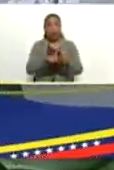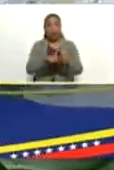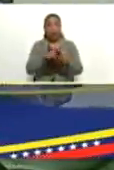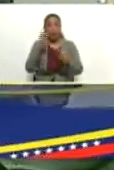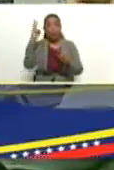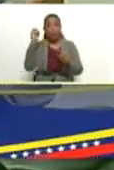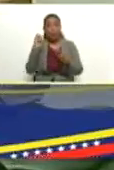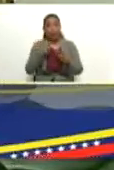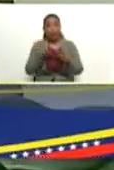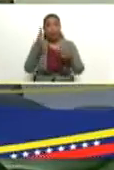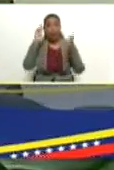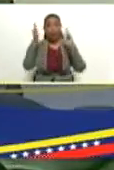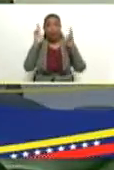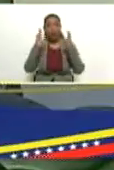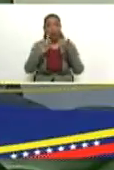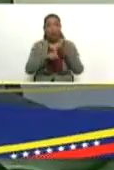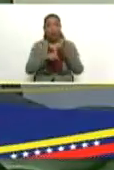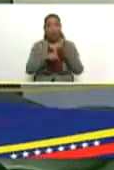Petare.